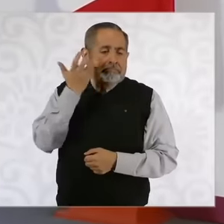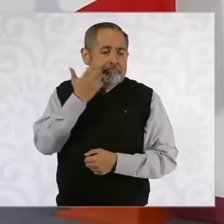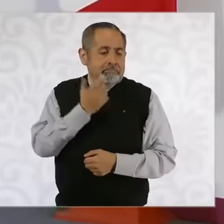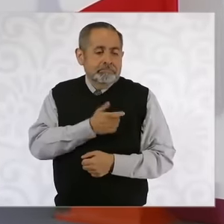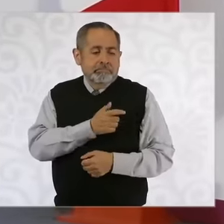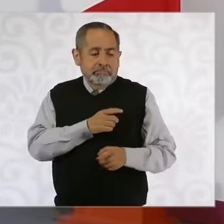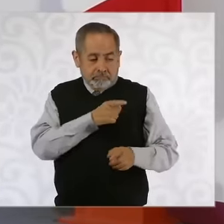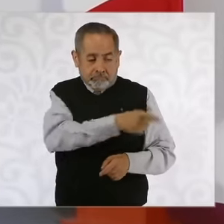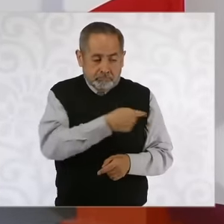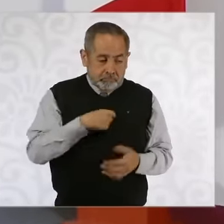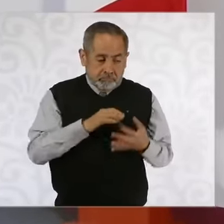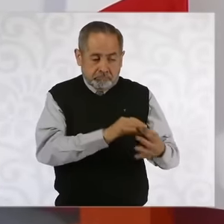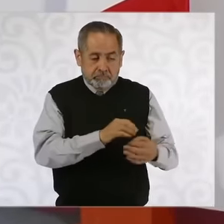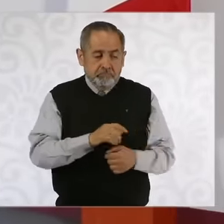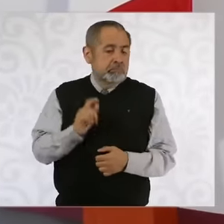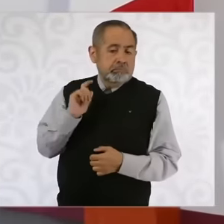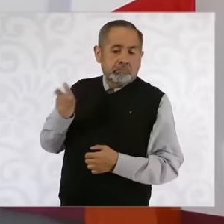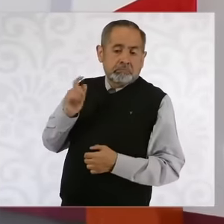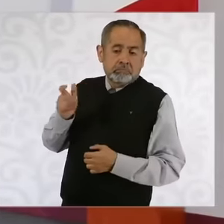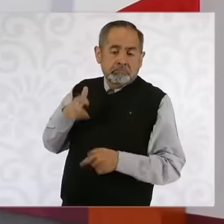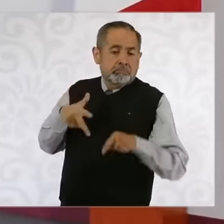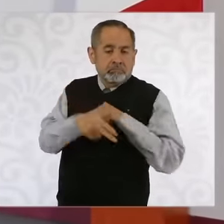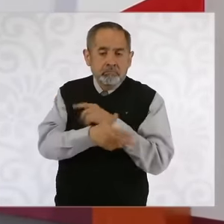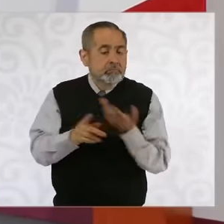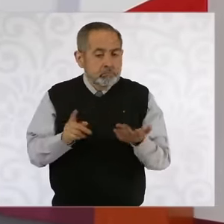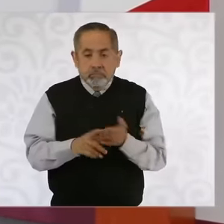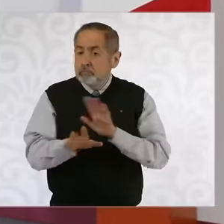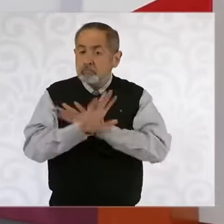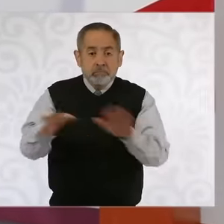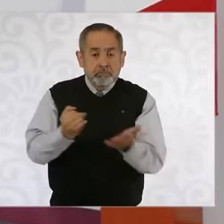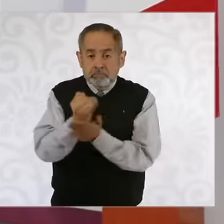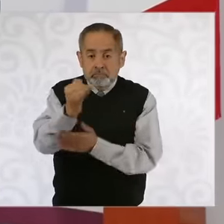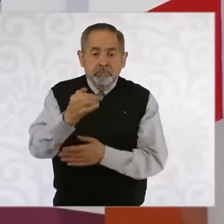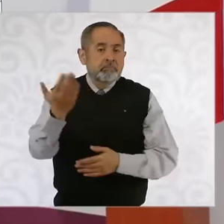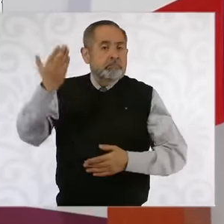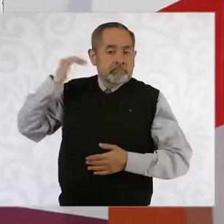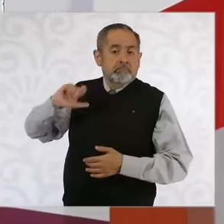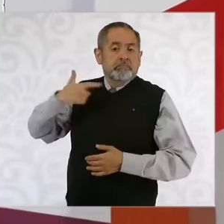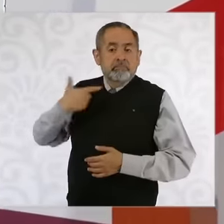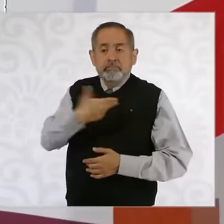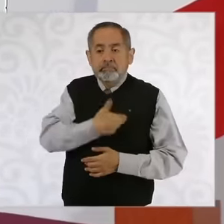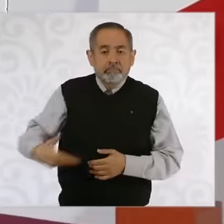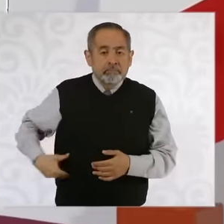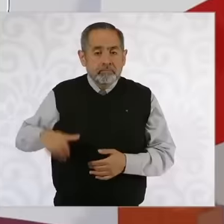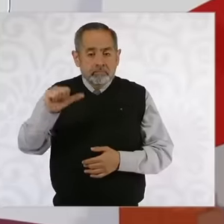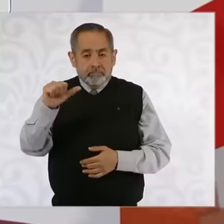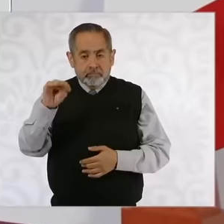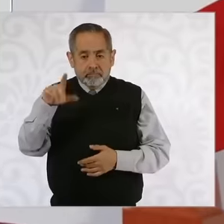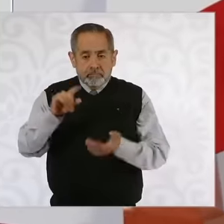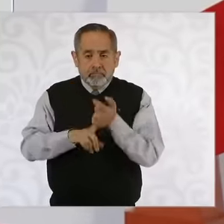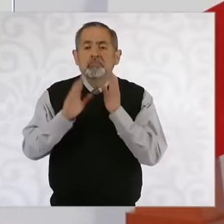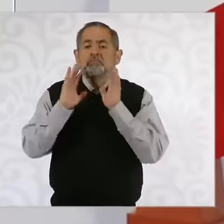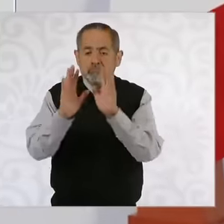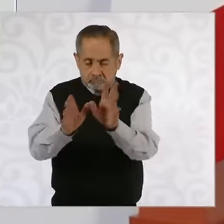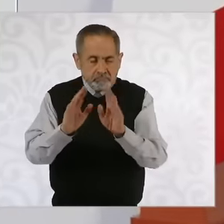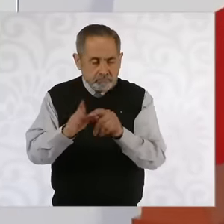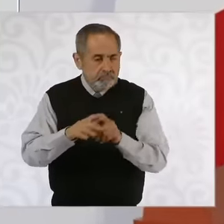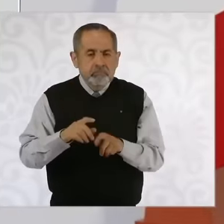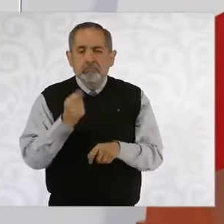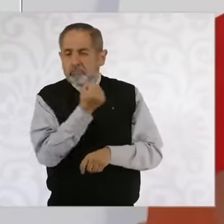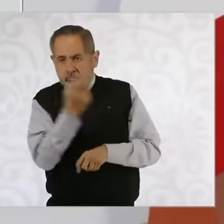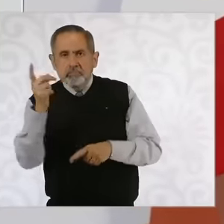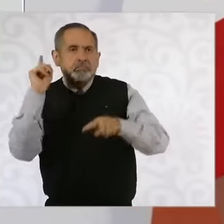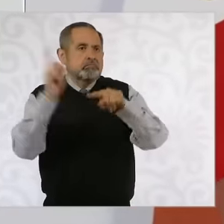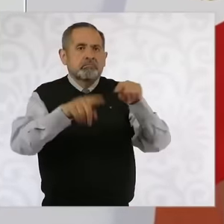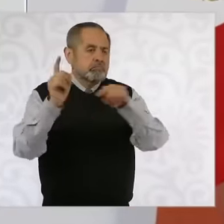outsourcing prácticamente en todos los rubros se eliminó en el gobierno del presidente López Obrador, menos en la contratación directa de algunos